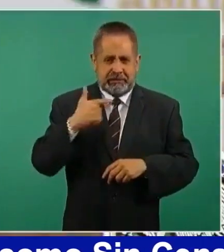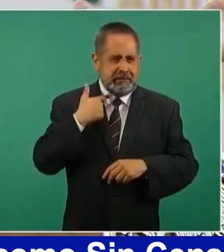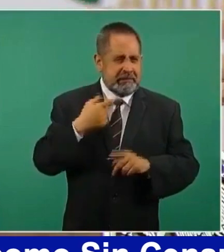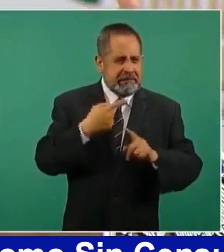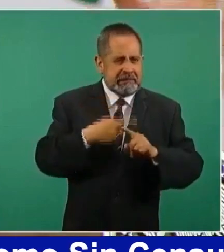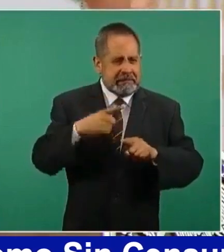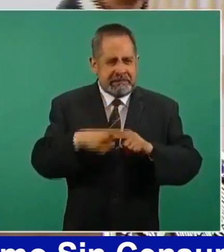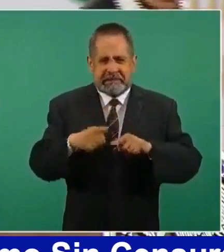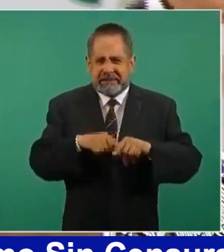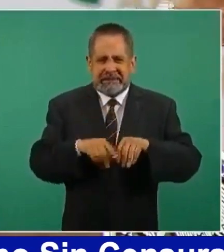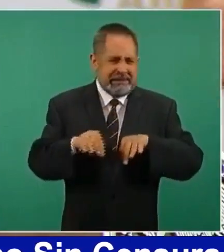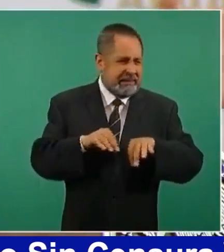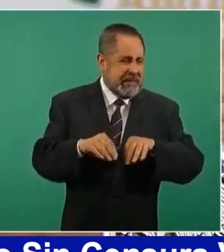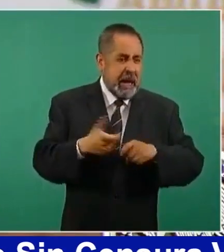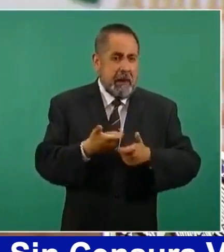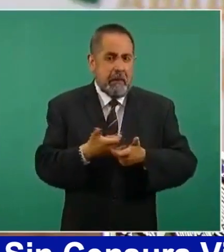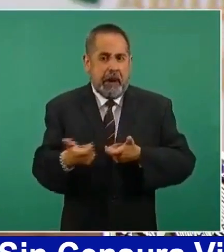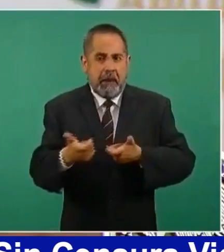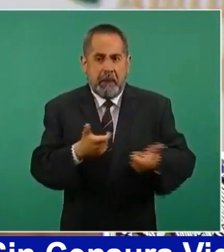el reparto de todo,